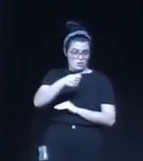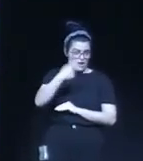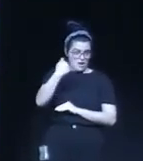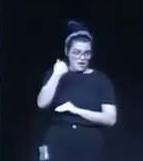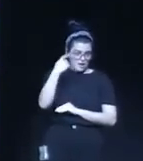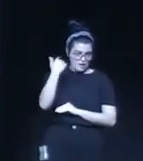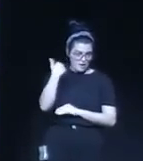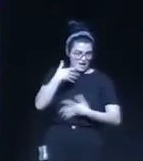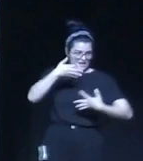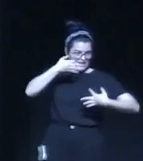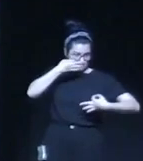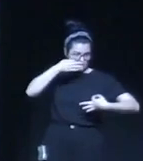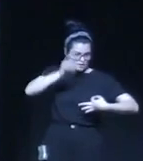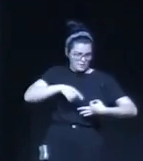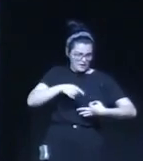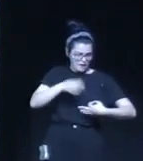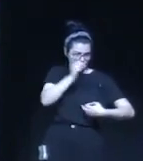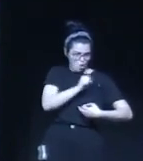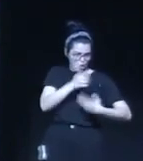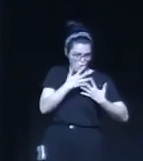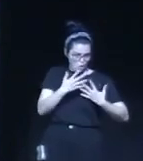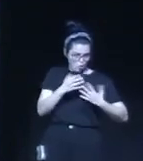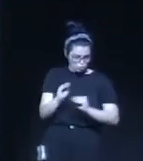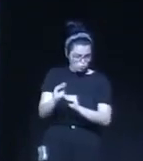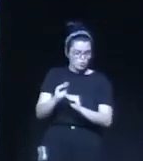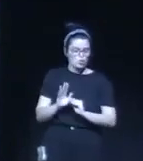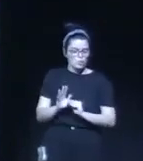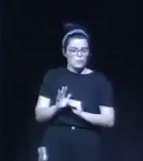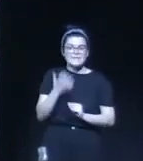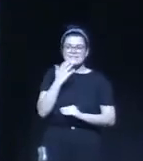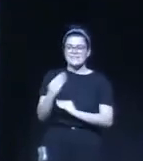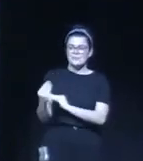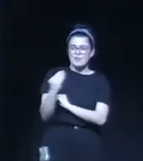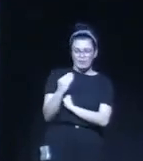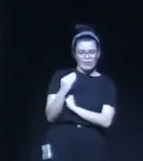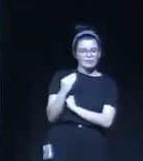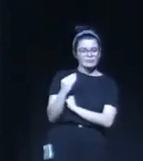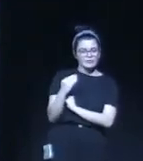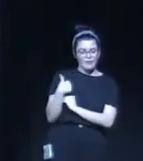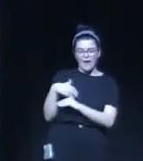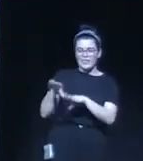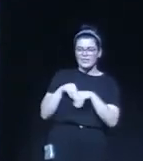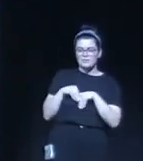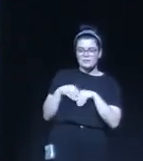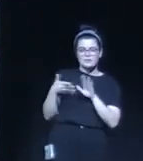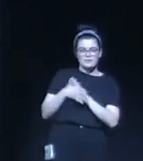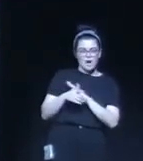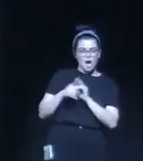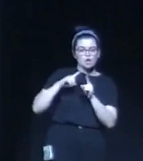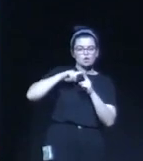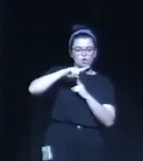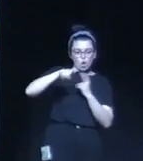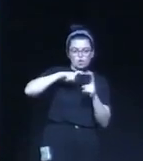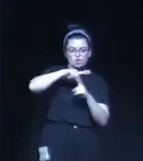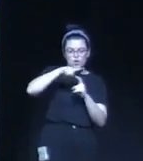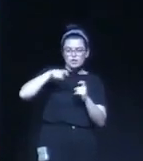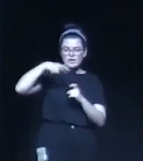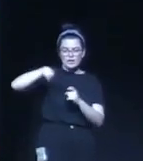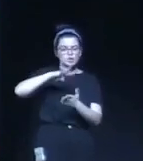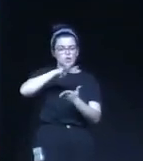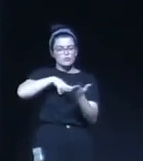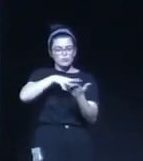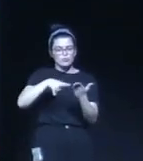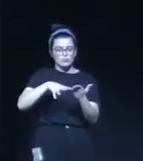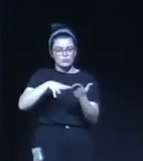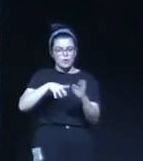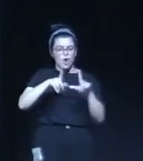también, es que si tú aceptas la subvención, ellos luego todos los años sacan un calendario con las